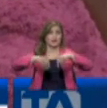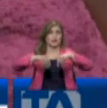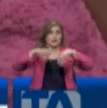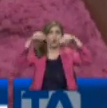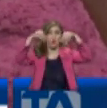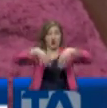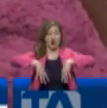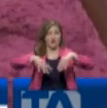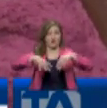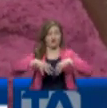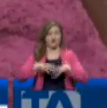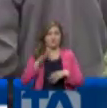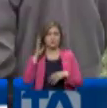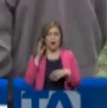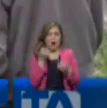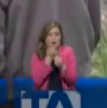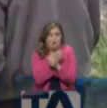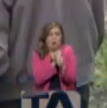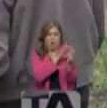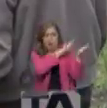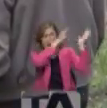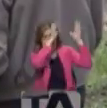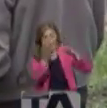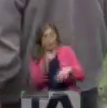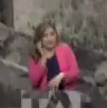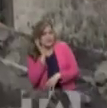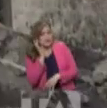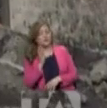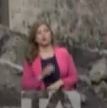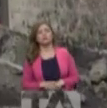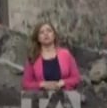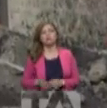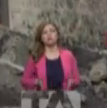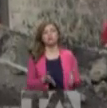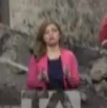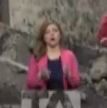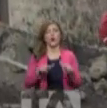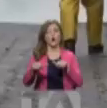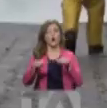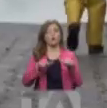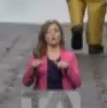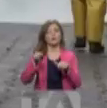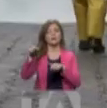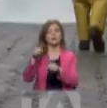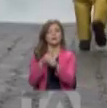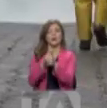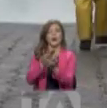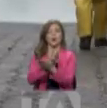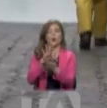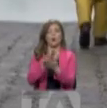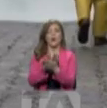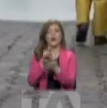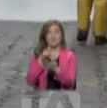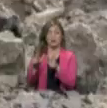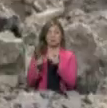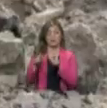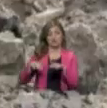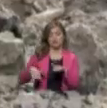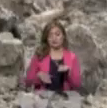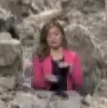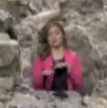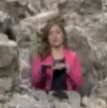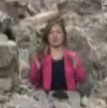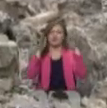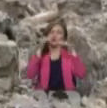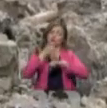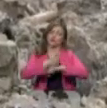cuando ya se oyó el estruendo. Esta es una vía alterna que sirve de descongestión a un establecimiento educativo, por lo que piden mayor